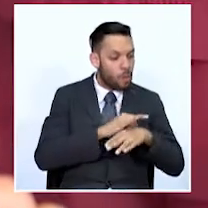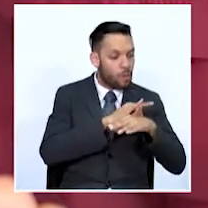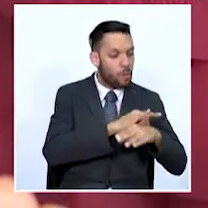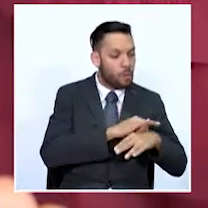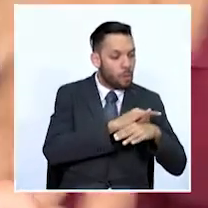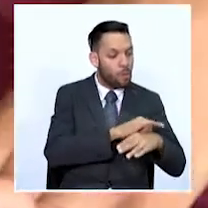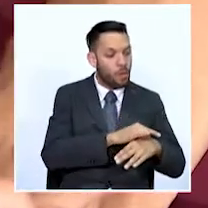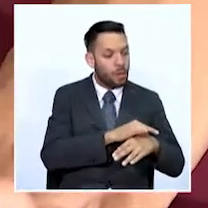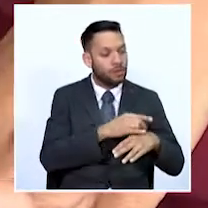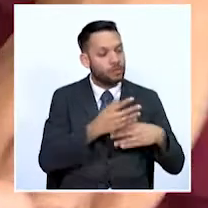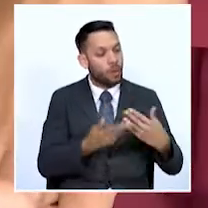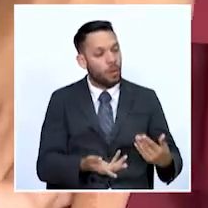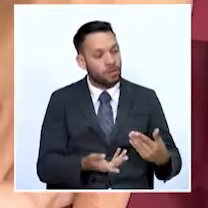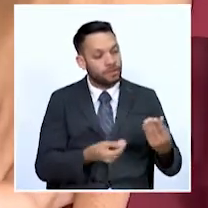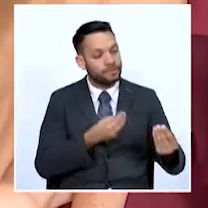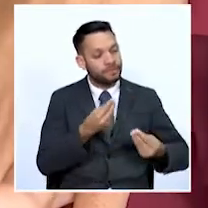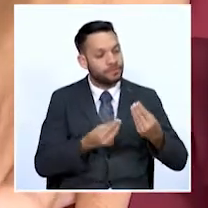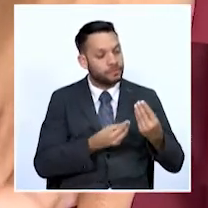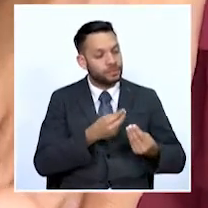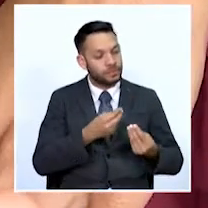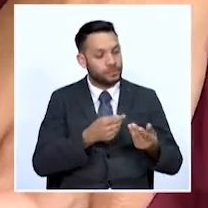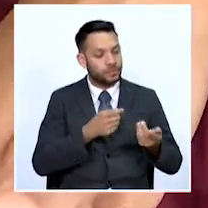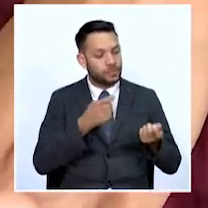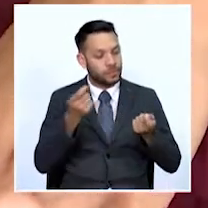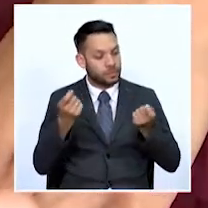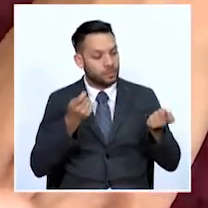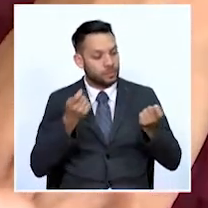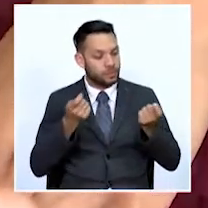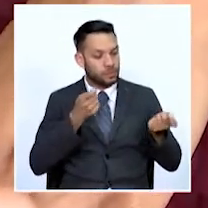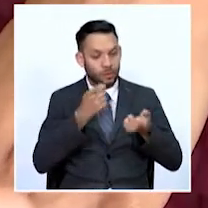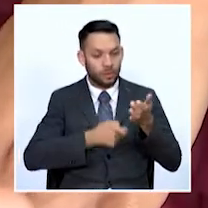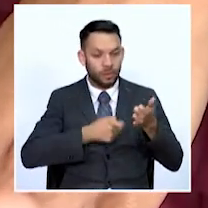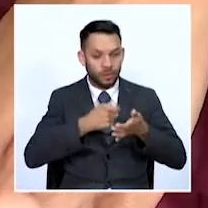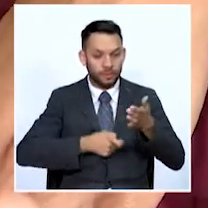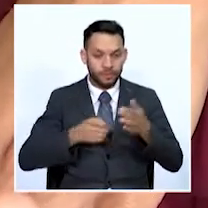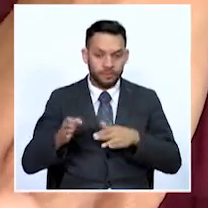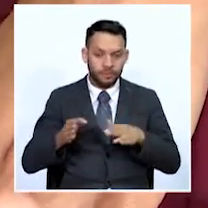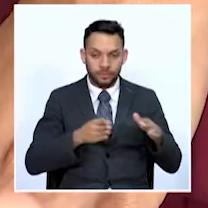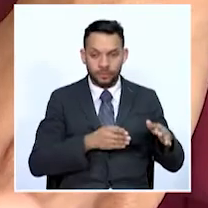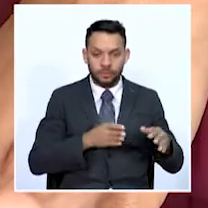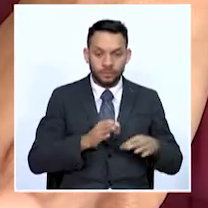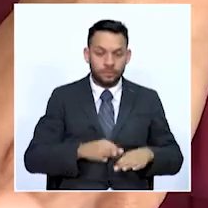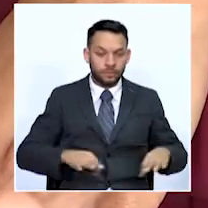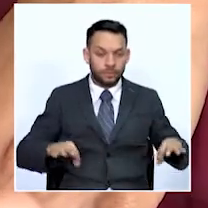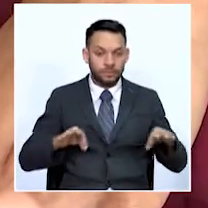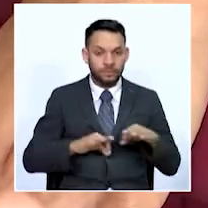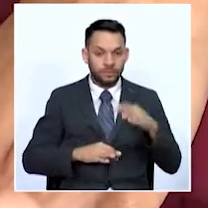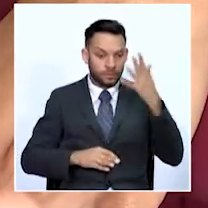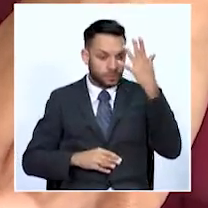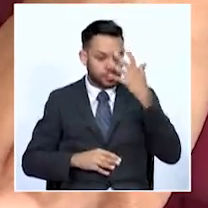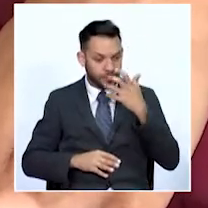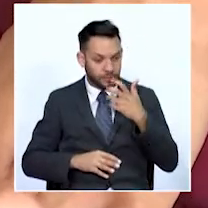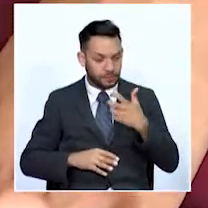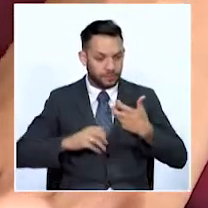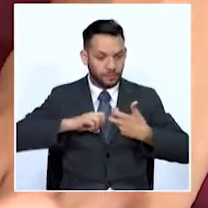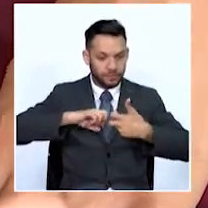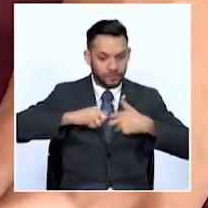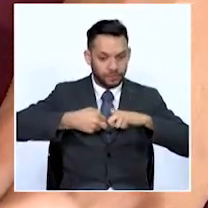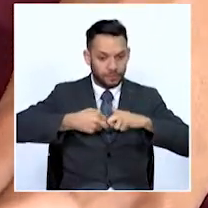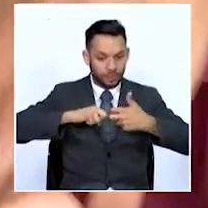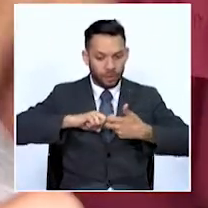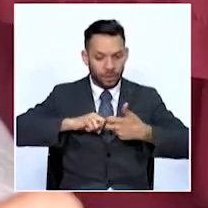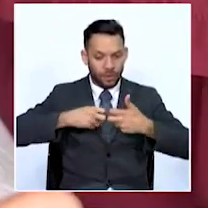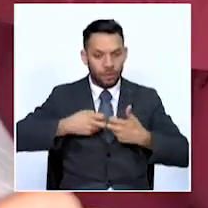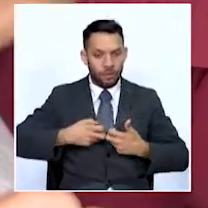Ahora vamos a ver la parte de la valoración de la rodilla, ¿sí? La rodilla es muy importante y resulta